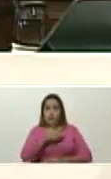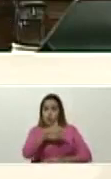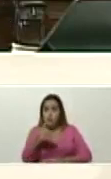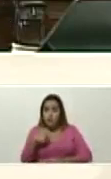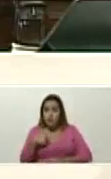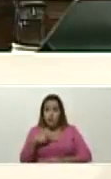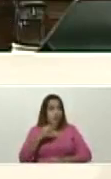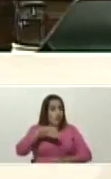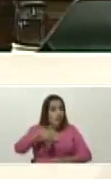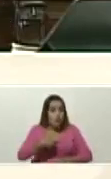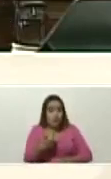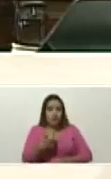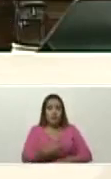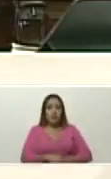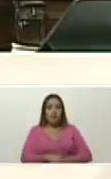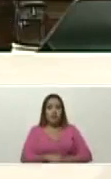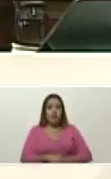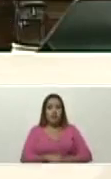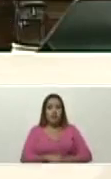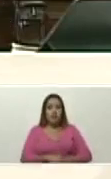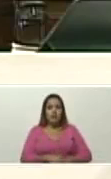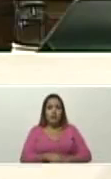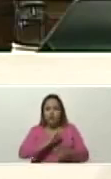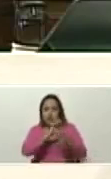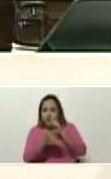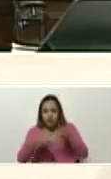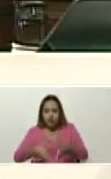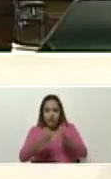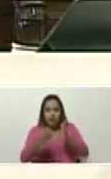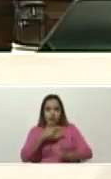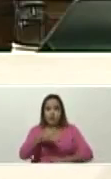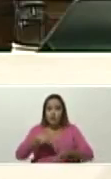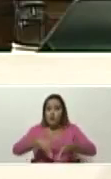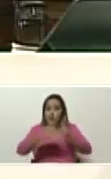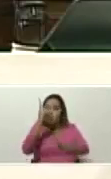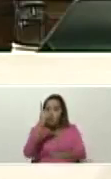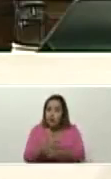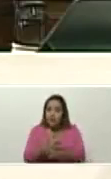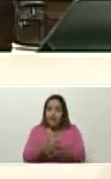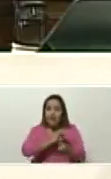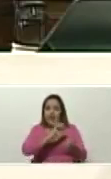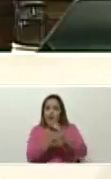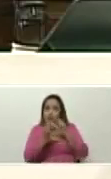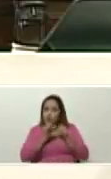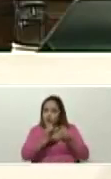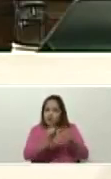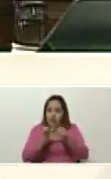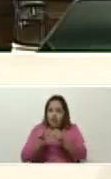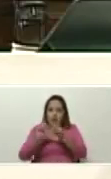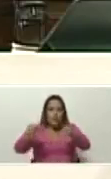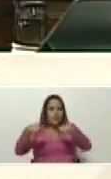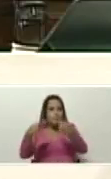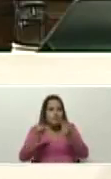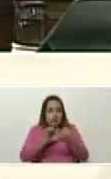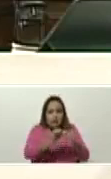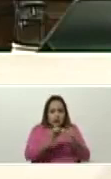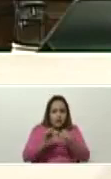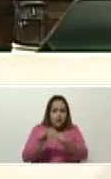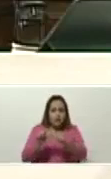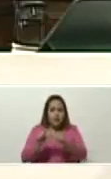no podemos correr por ese camino. Nuestro camino tiene que ser el cambio permanente, la renovación permanente,